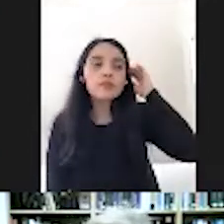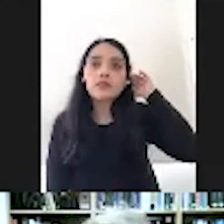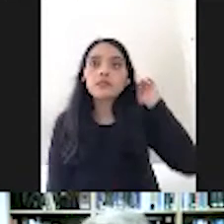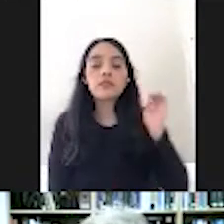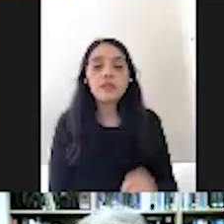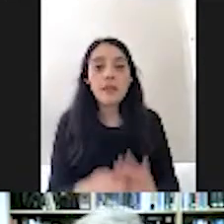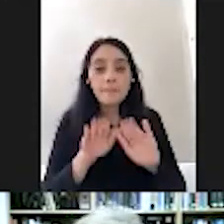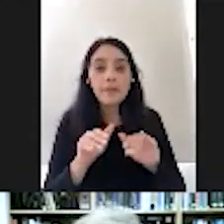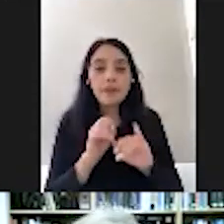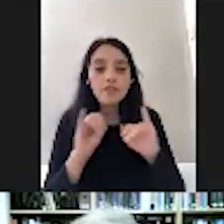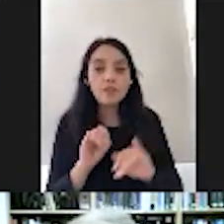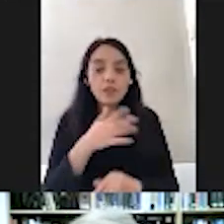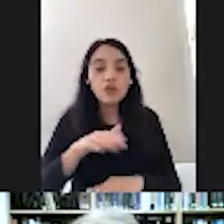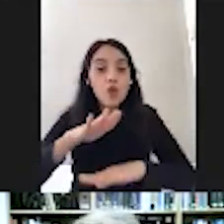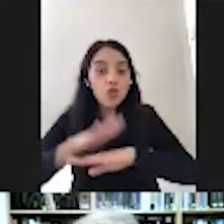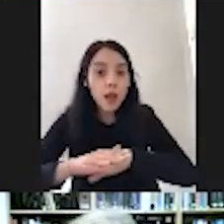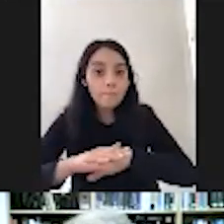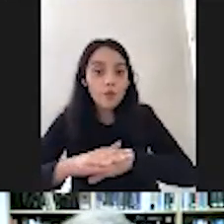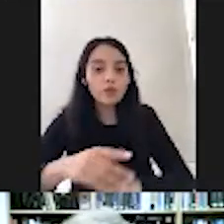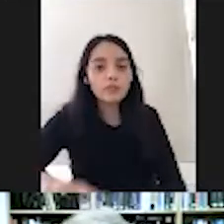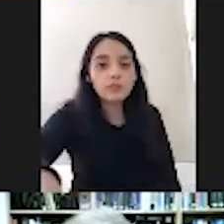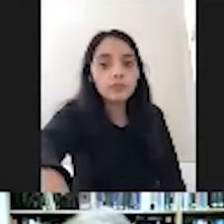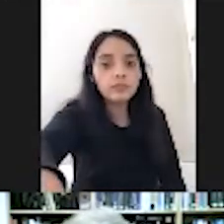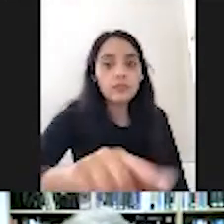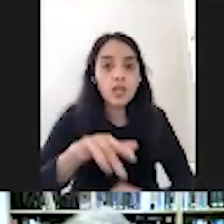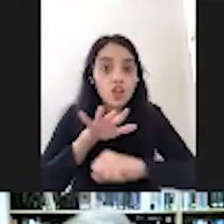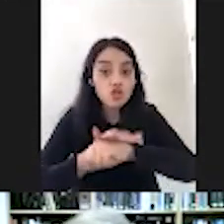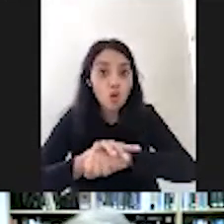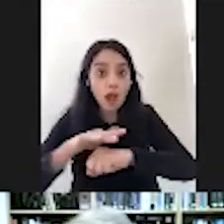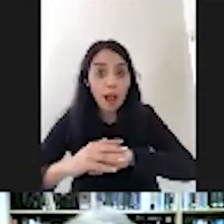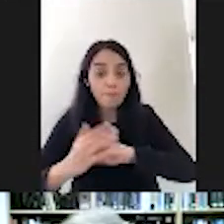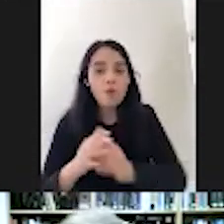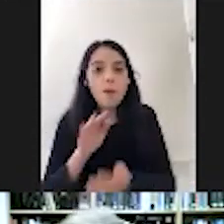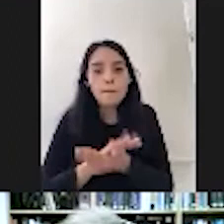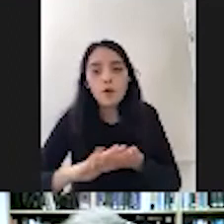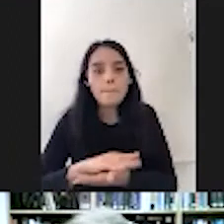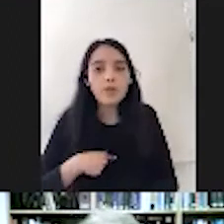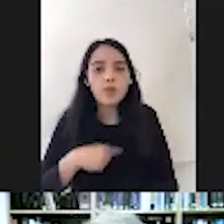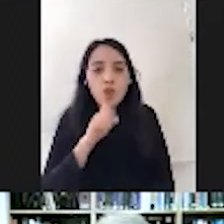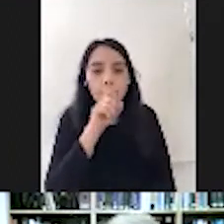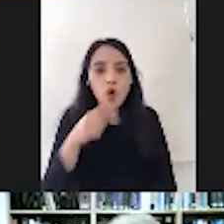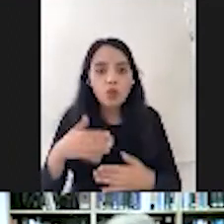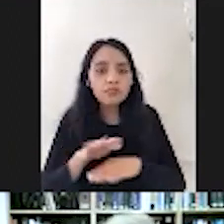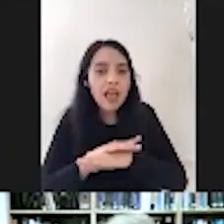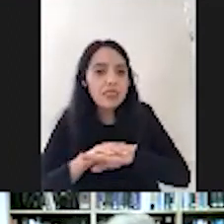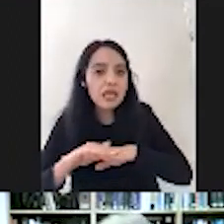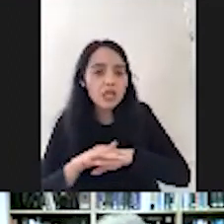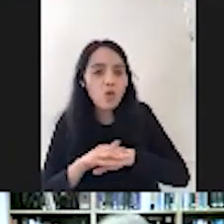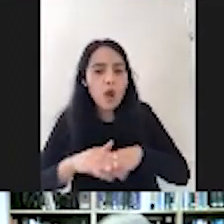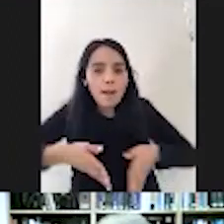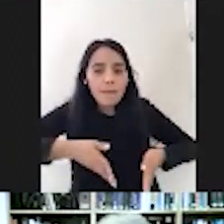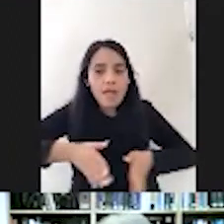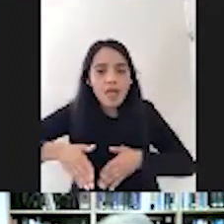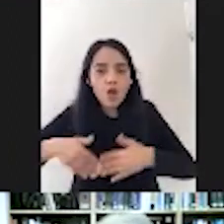cuando nosotros tocamos algo, o si yo les preguntara ahora cómo es la textura del pantalón o falda que